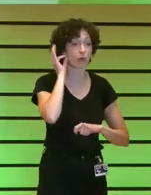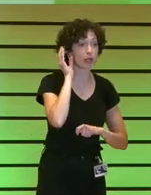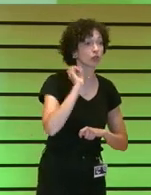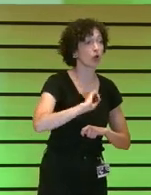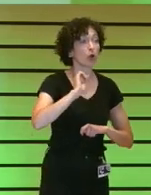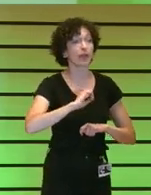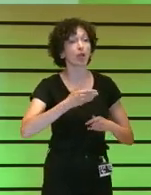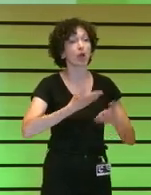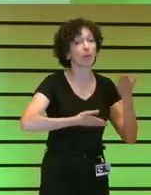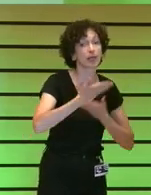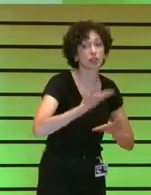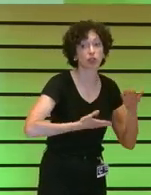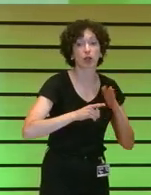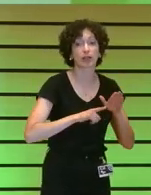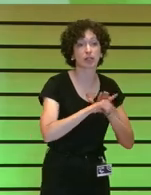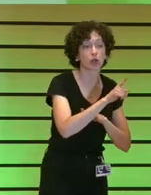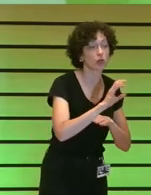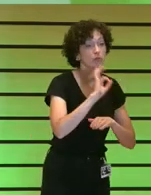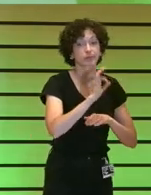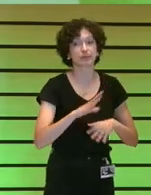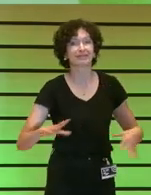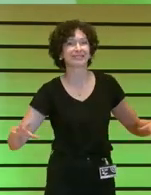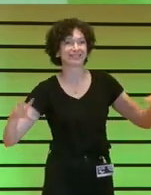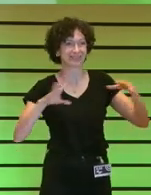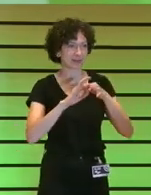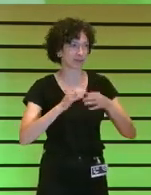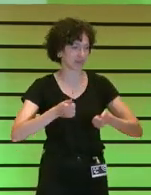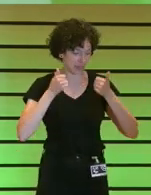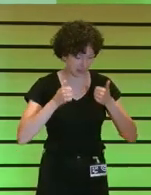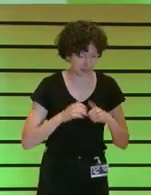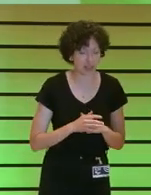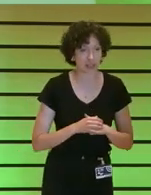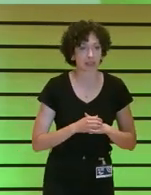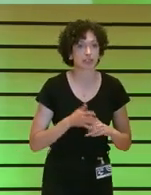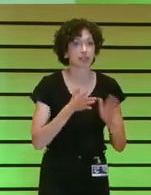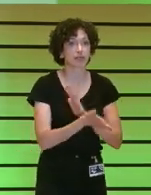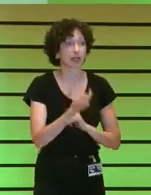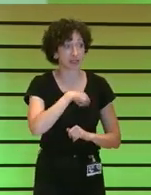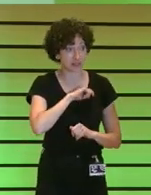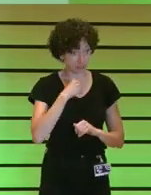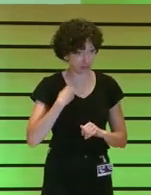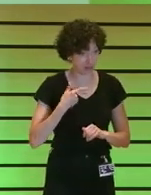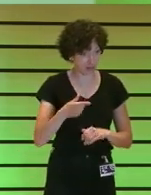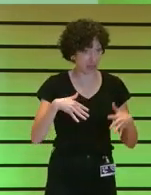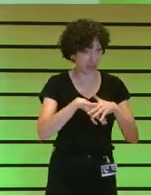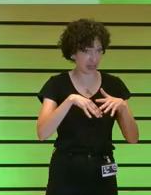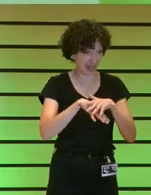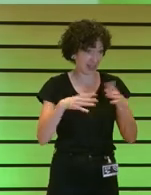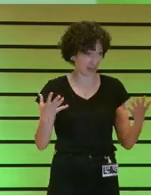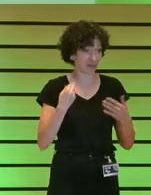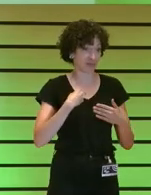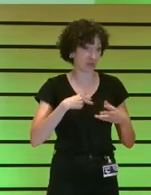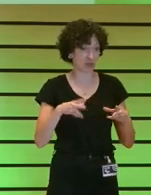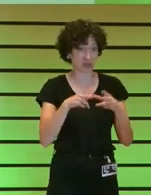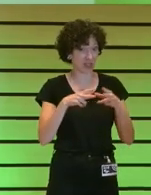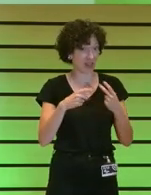al desarrollo o en el trabajo de ecologías profesionales es decir en España esa red que es la sociedad civil que es compleja